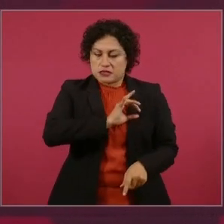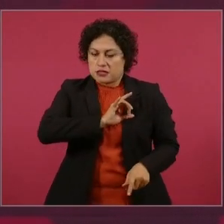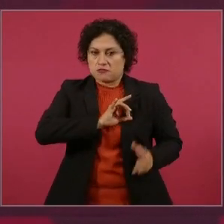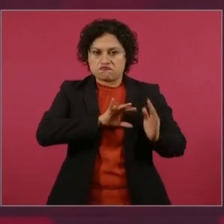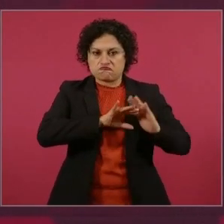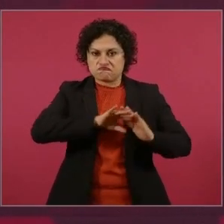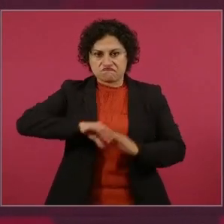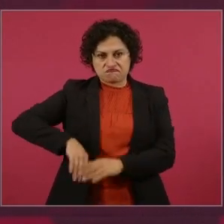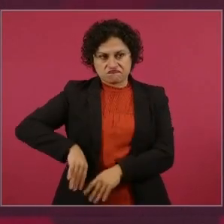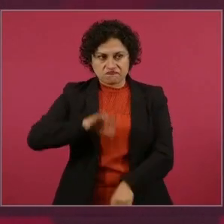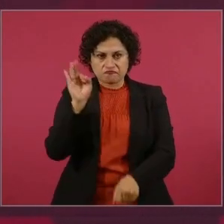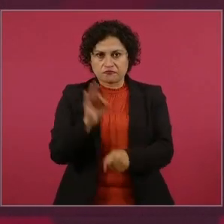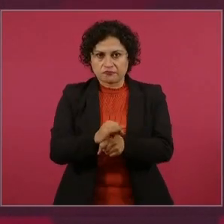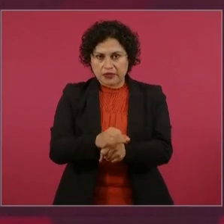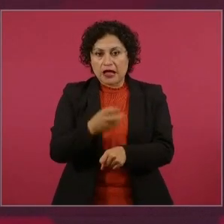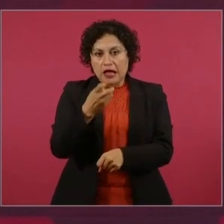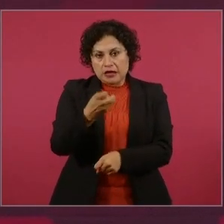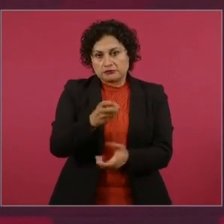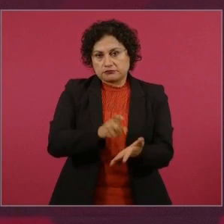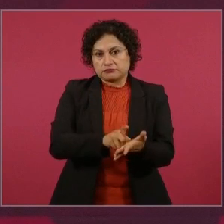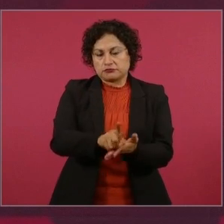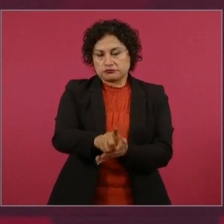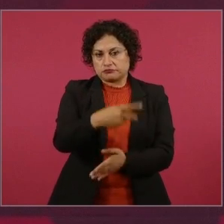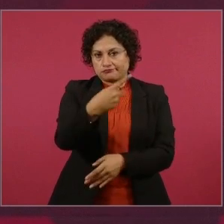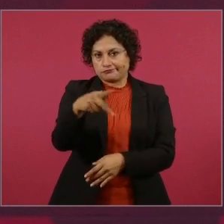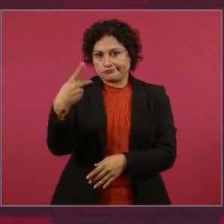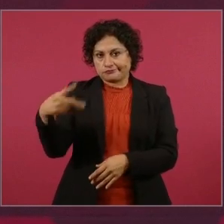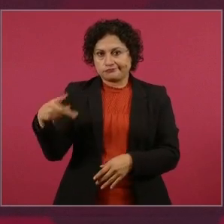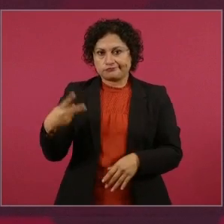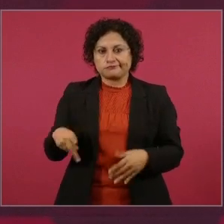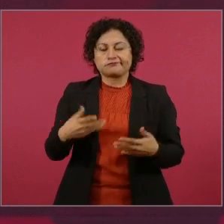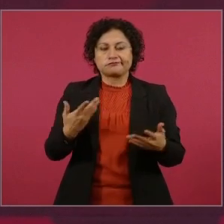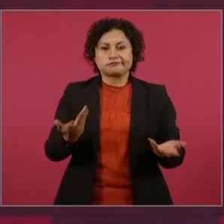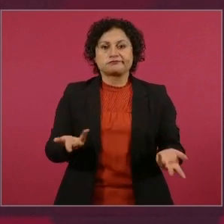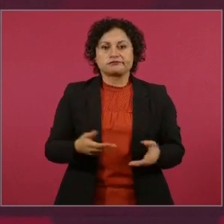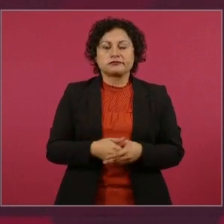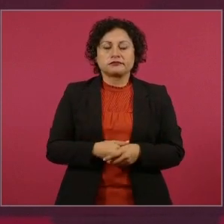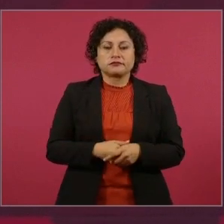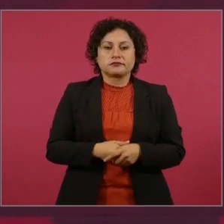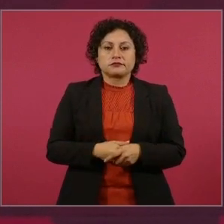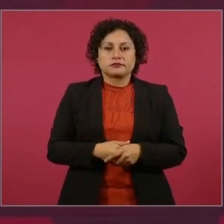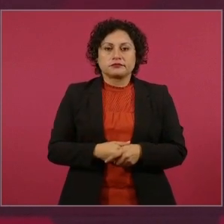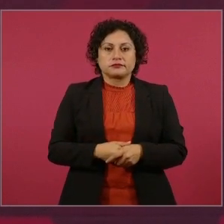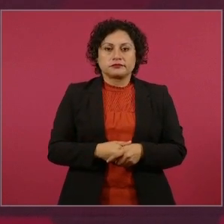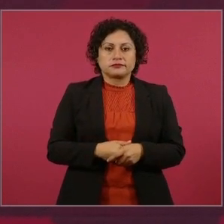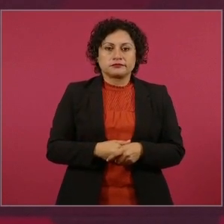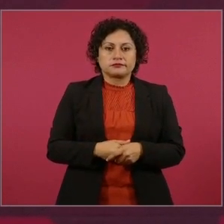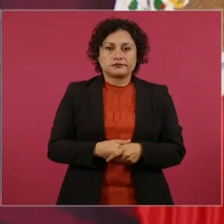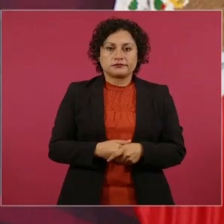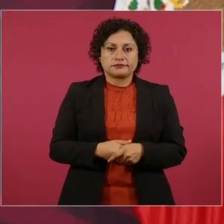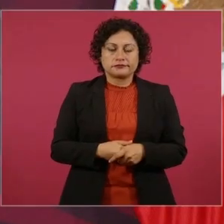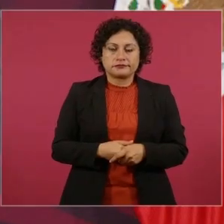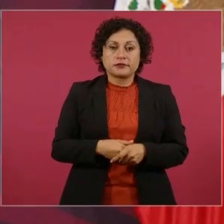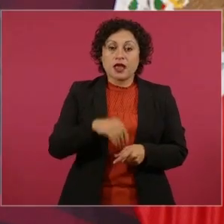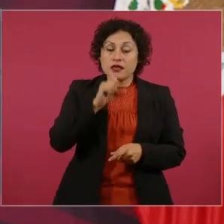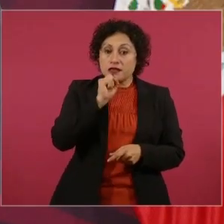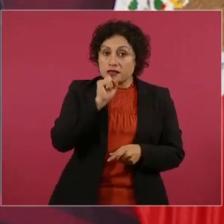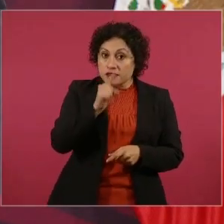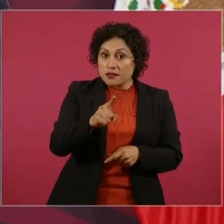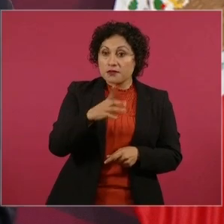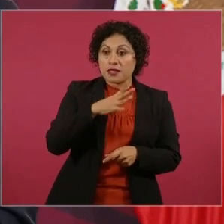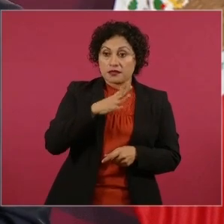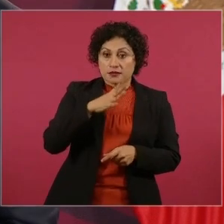y que se cuente con elementos de las